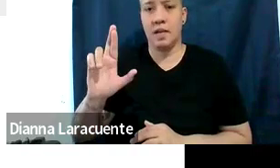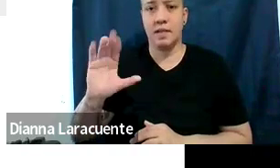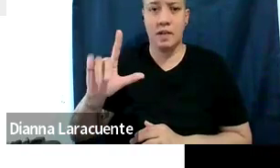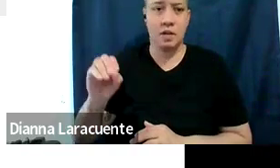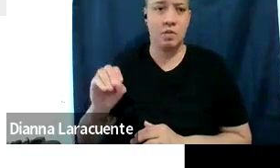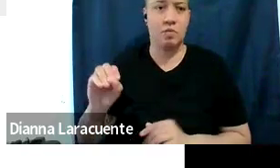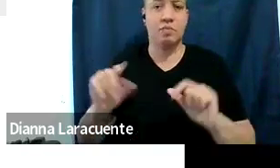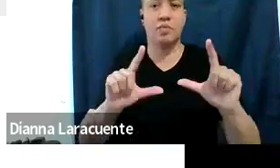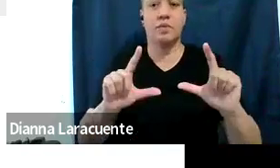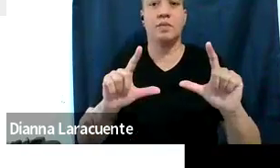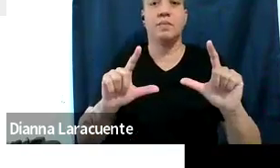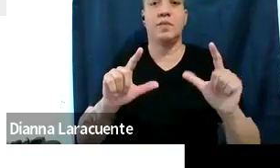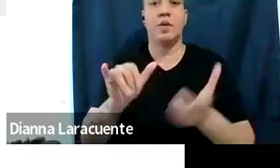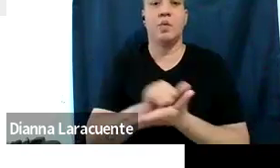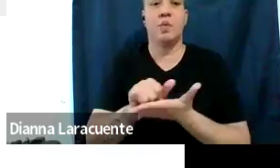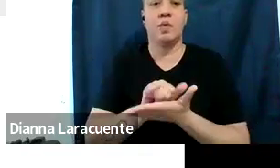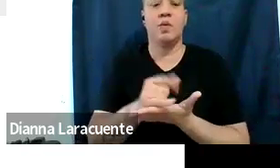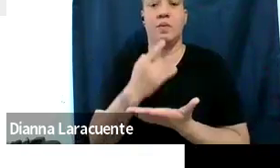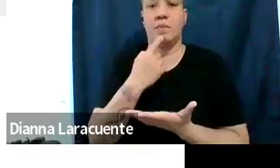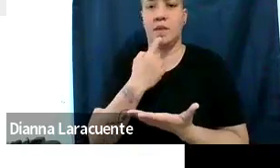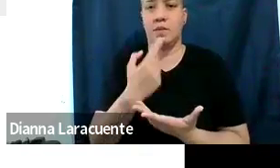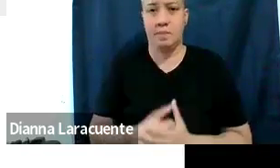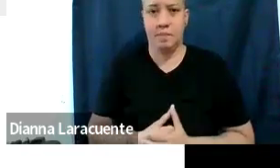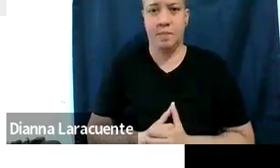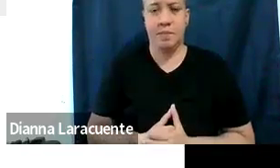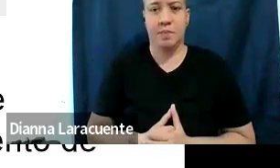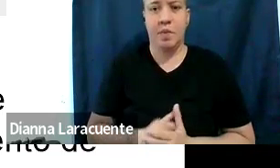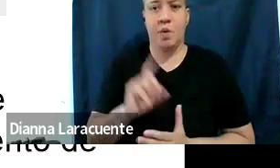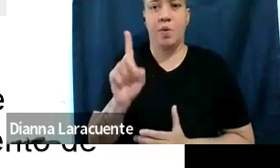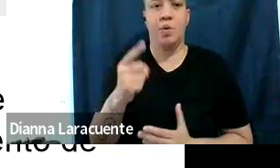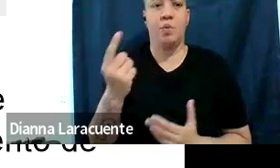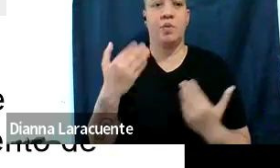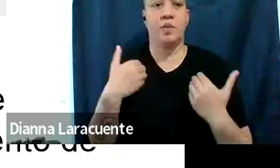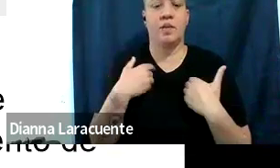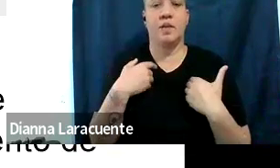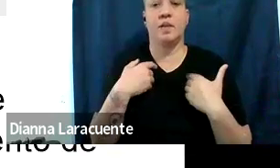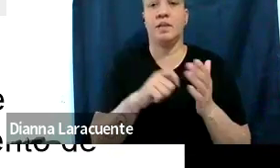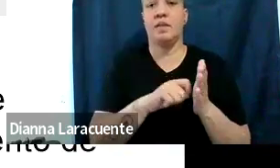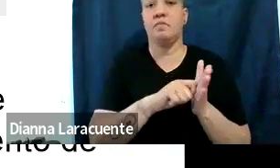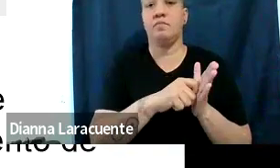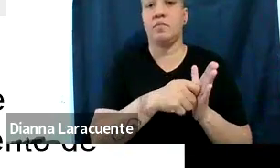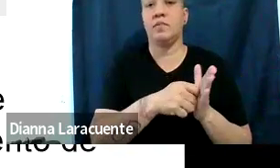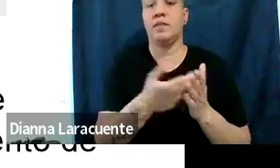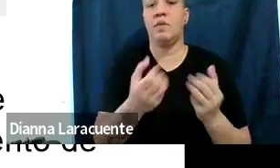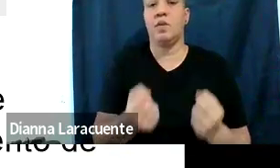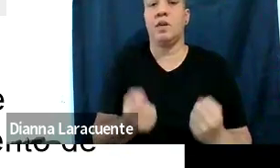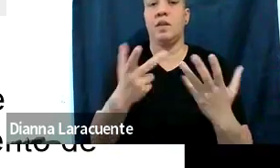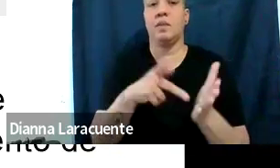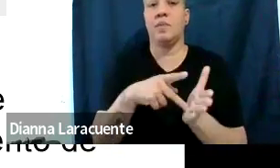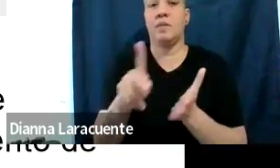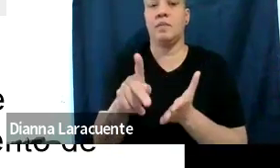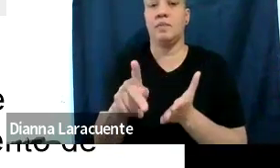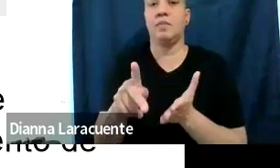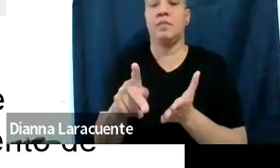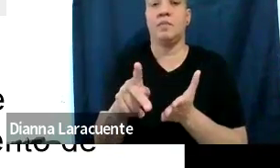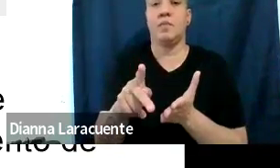Gráfico de Nueva York. Miren su testamento. Lo único que tengo está grabado por una cantidad que podrá pagar con